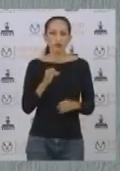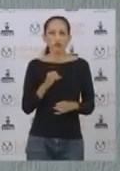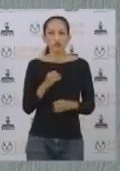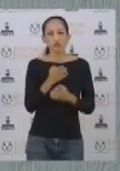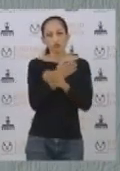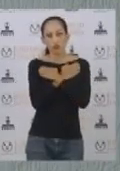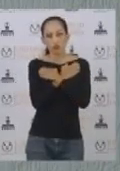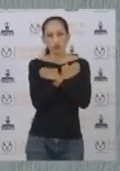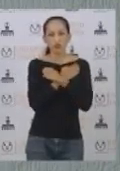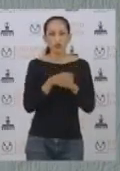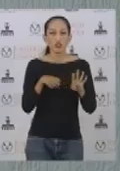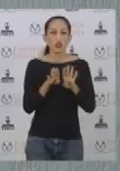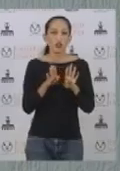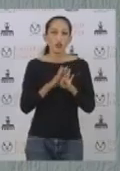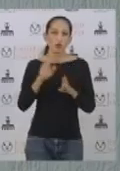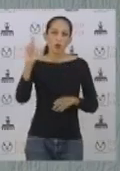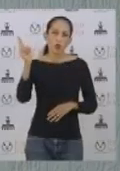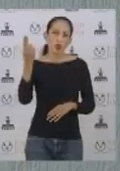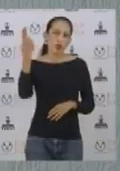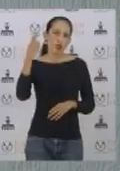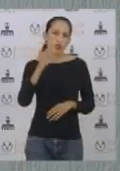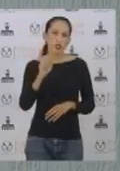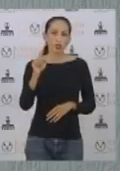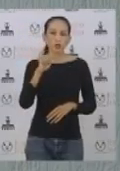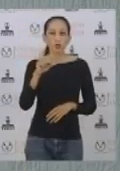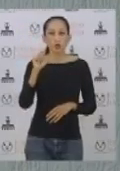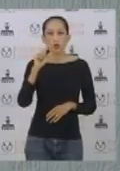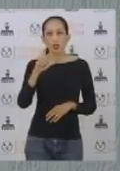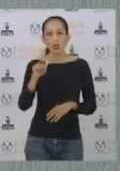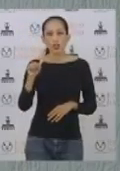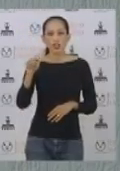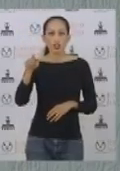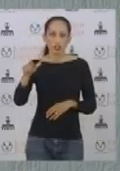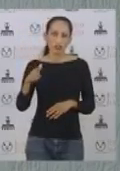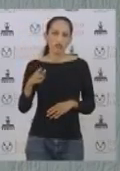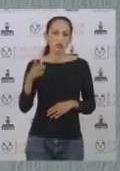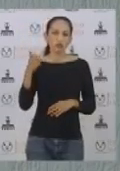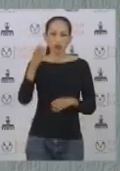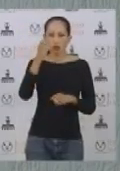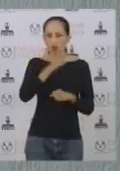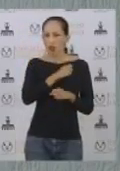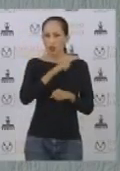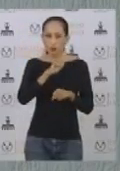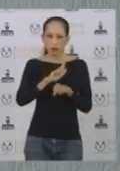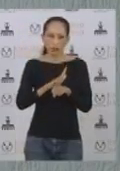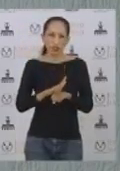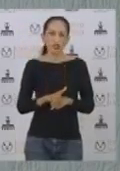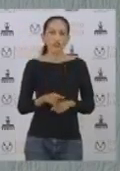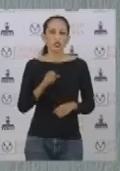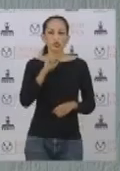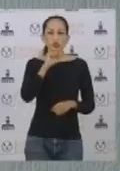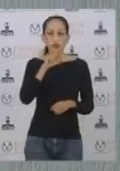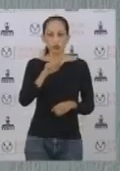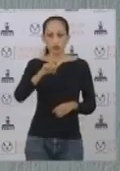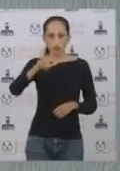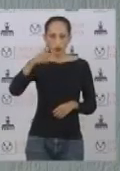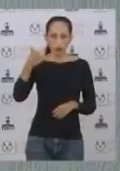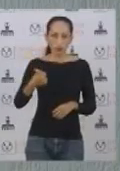académica, con la Universidad de Zulia, traer profesores con esa especialización, y otra que